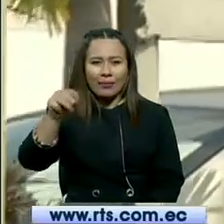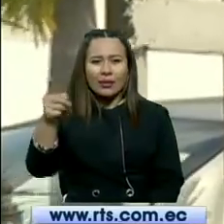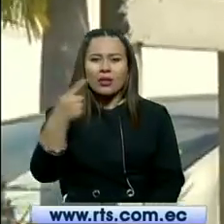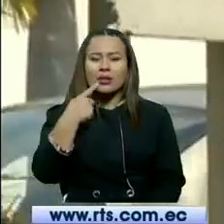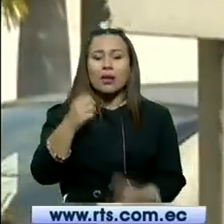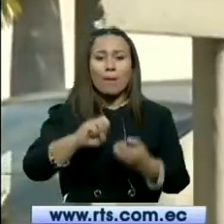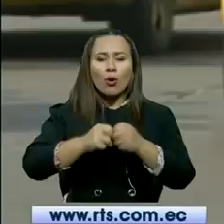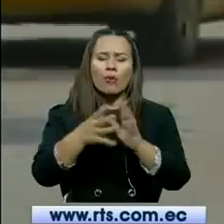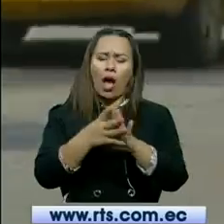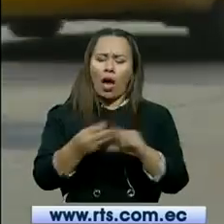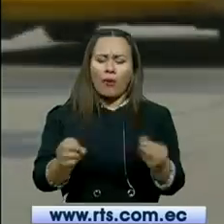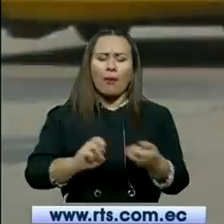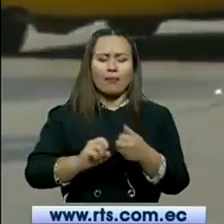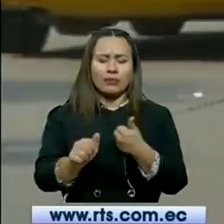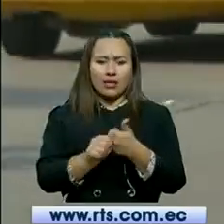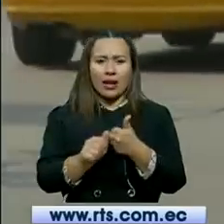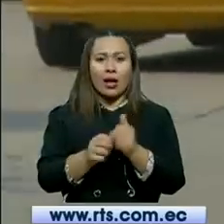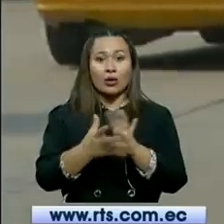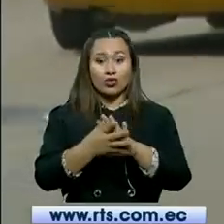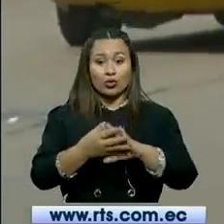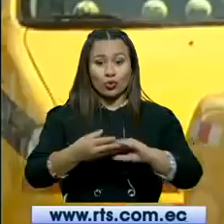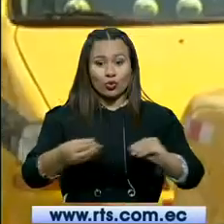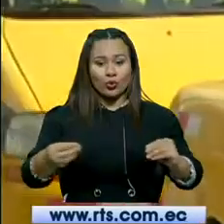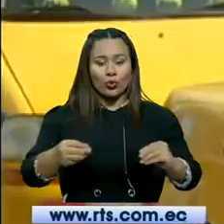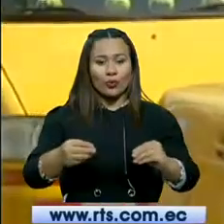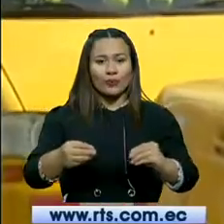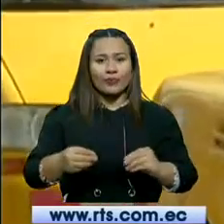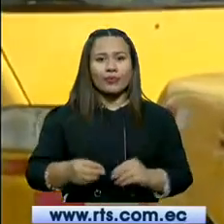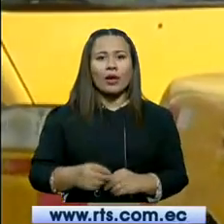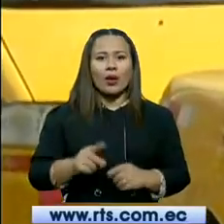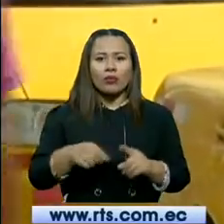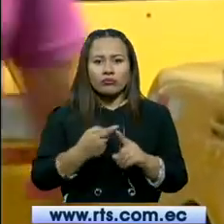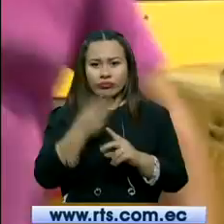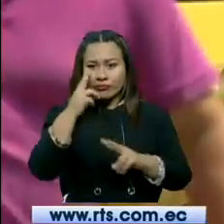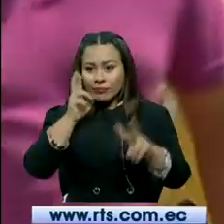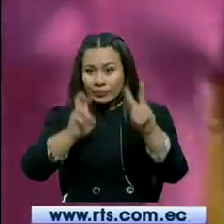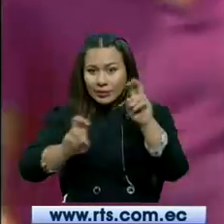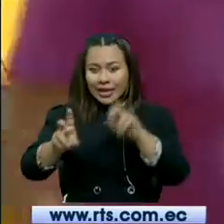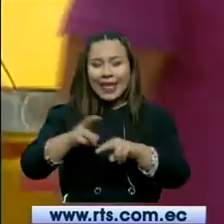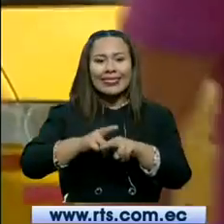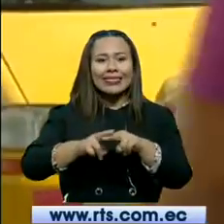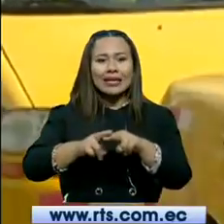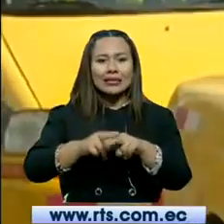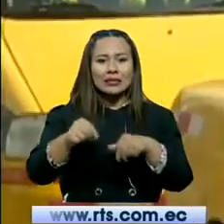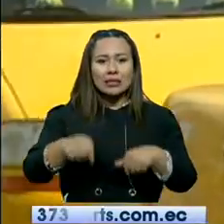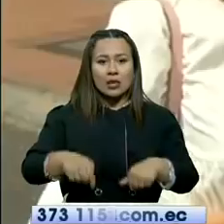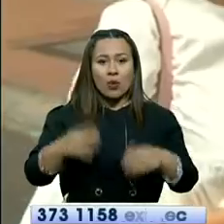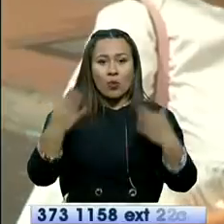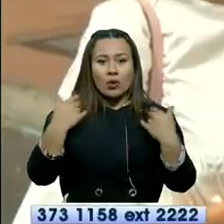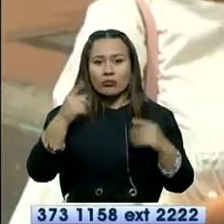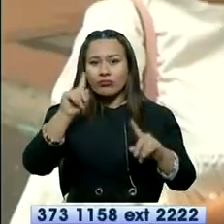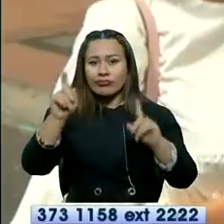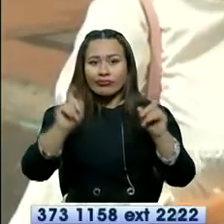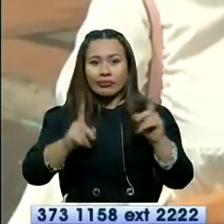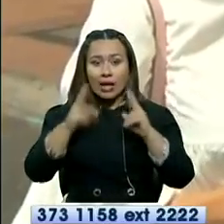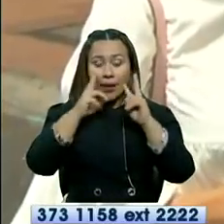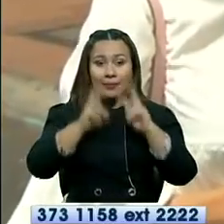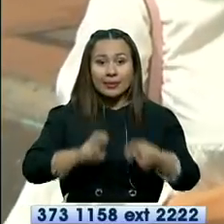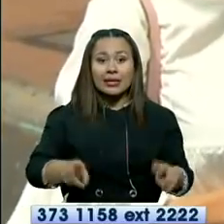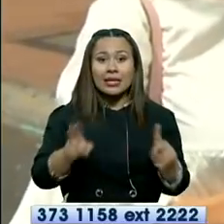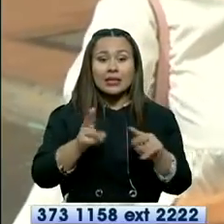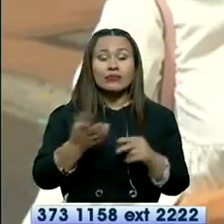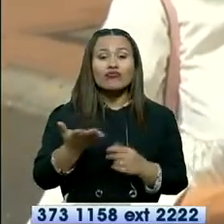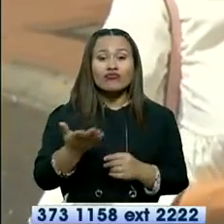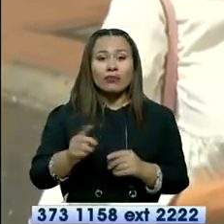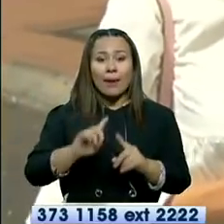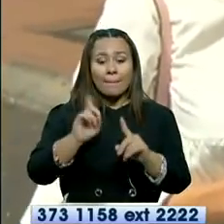acabará pronto. La solución iniciará con un censo a todo el sector de taxis en Guayaquil. El censo se realizará en el